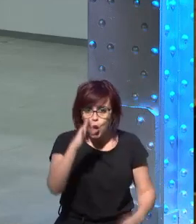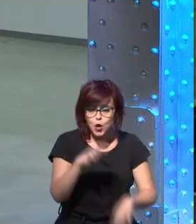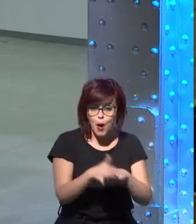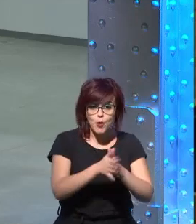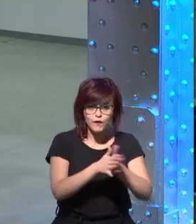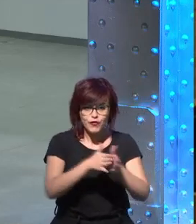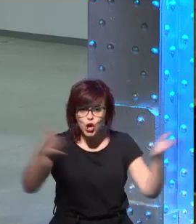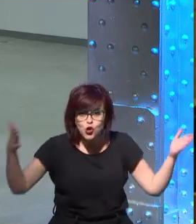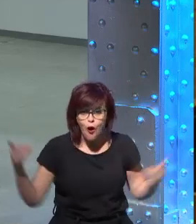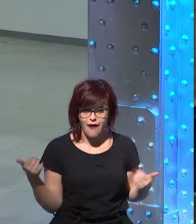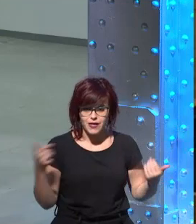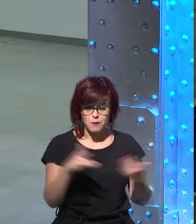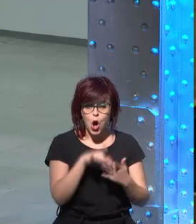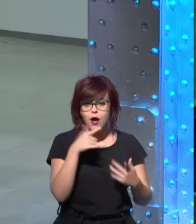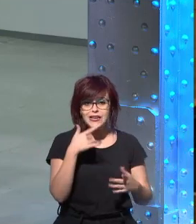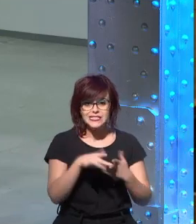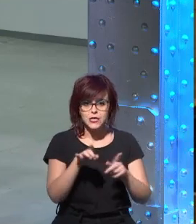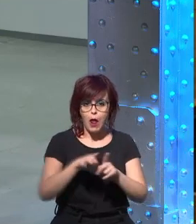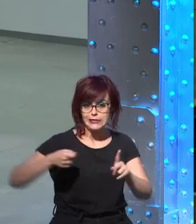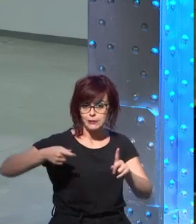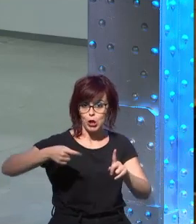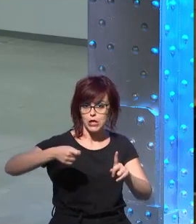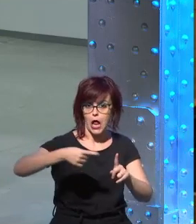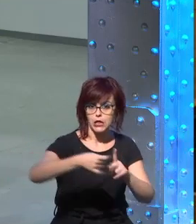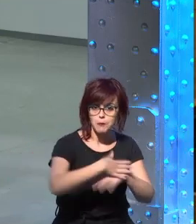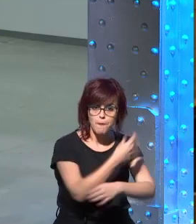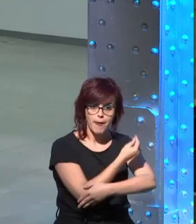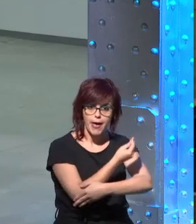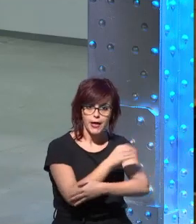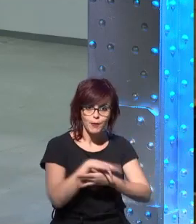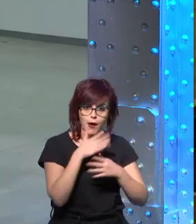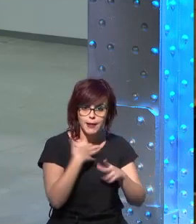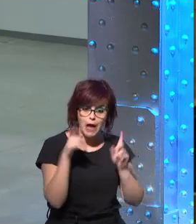haber falta de motivación si les estamos sobreestimulando desde bebés?